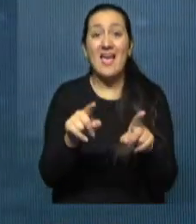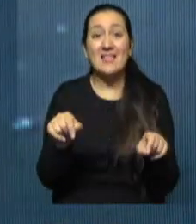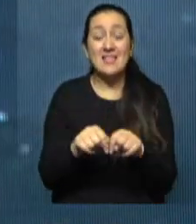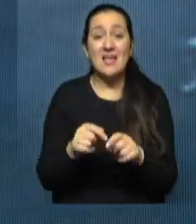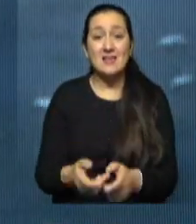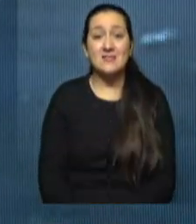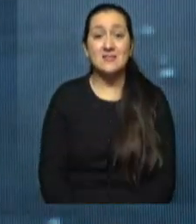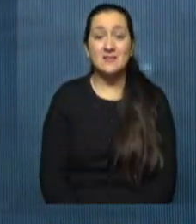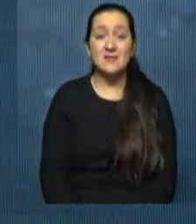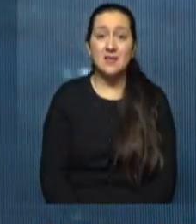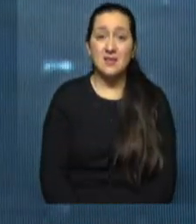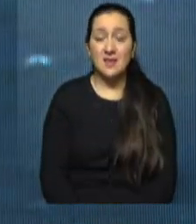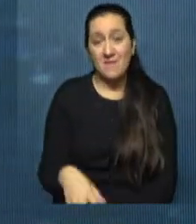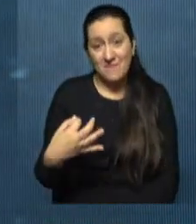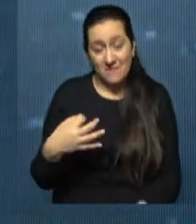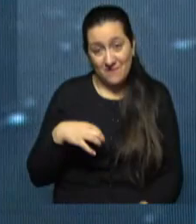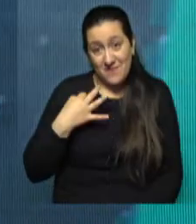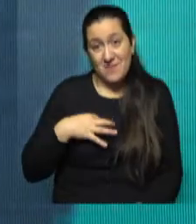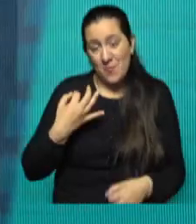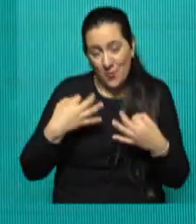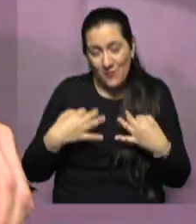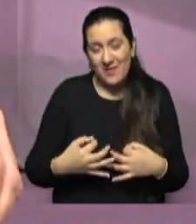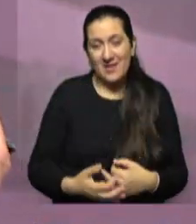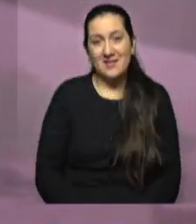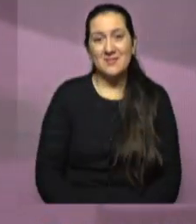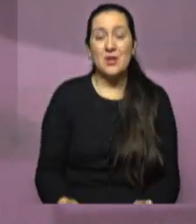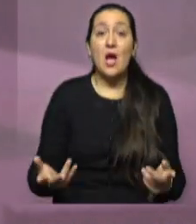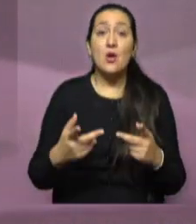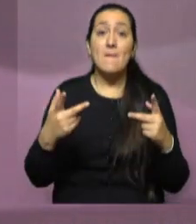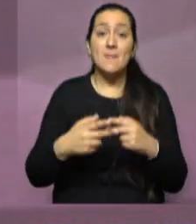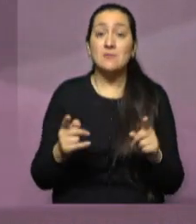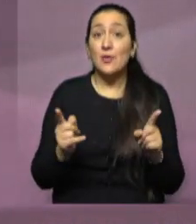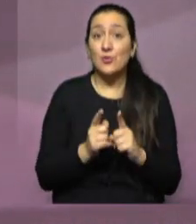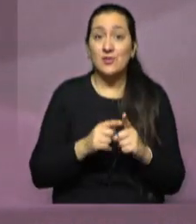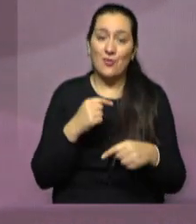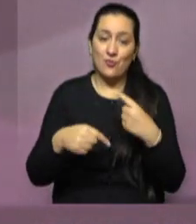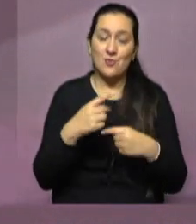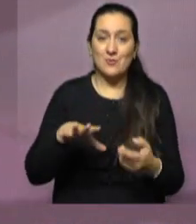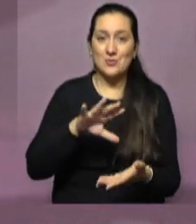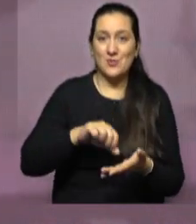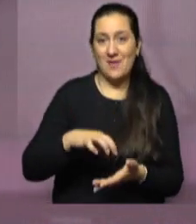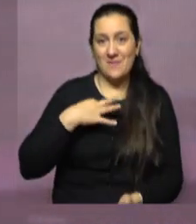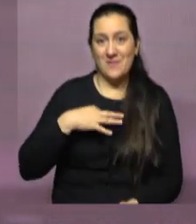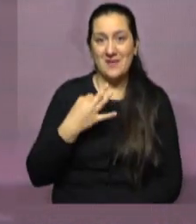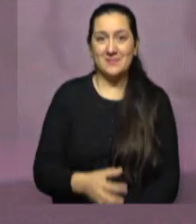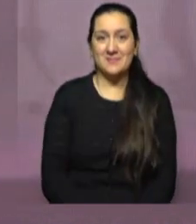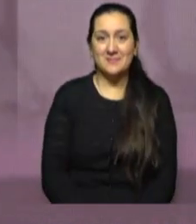decentemente Muchísimas gracias No gracias a ustedes hacemos una brevísima pausa y ya seguimos con más se vayan